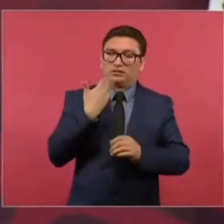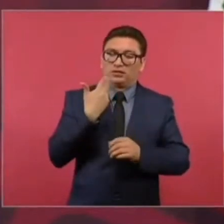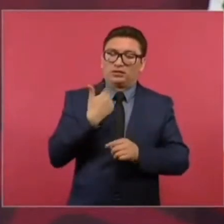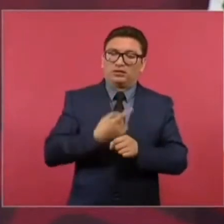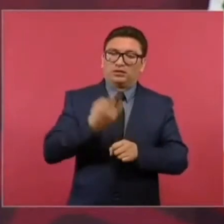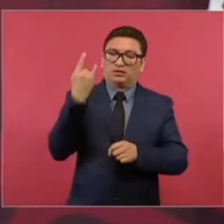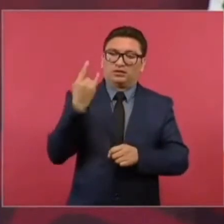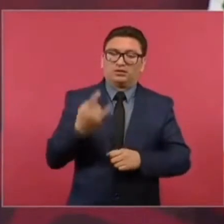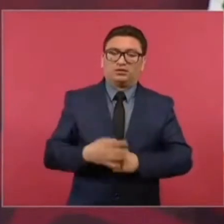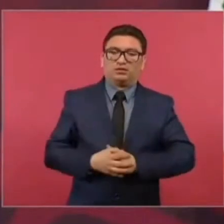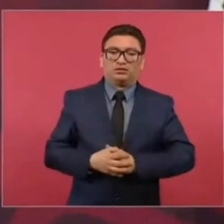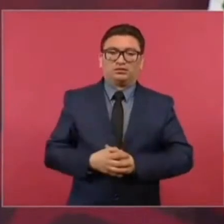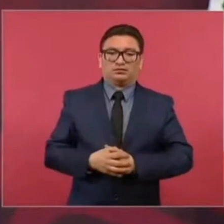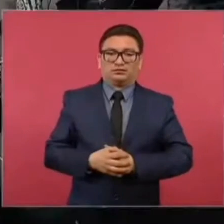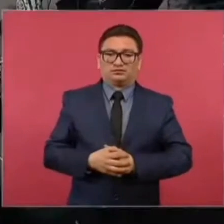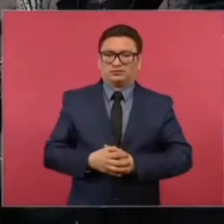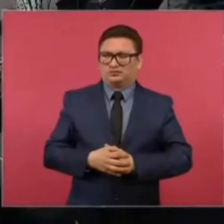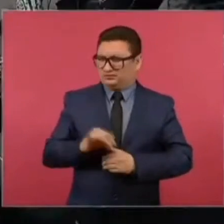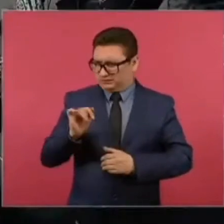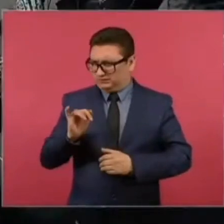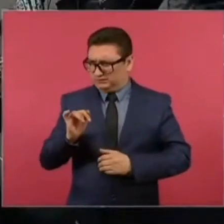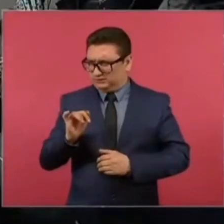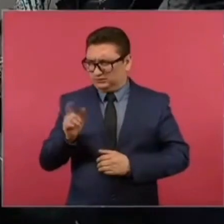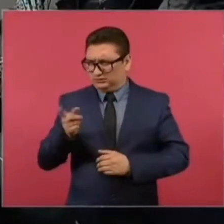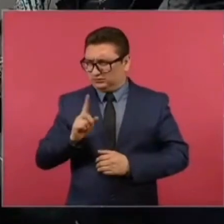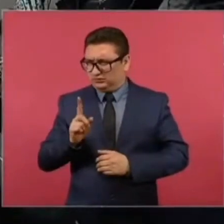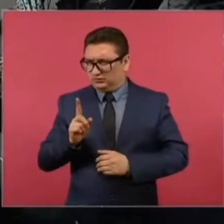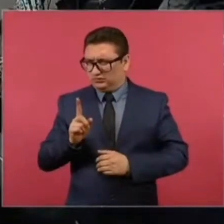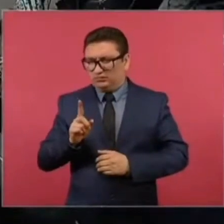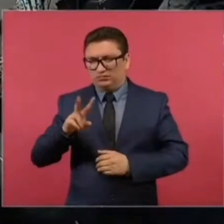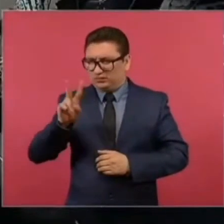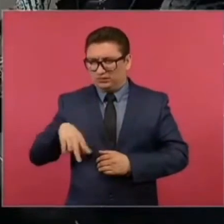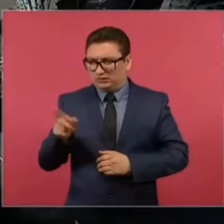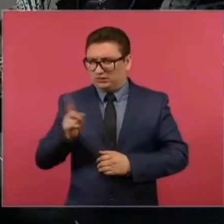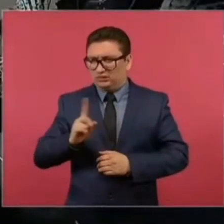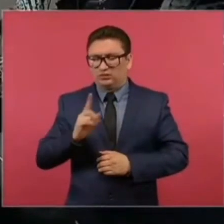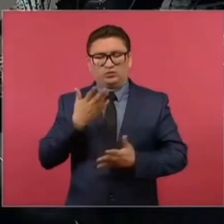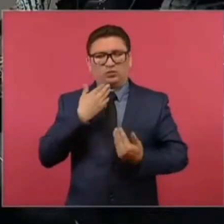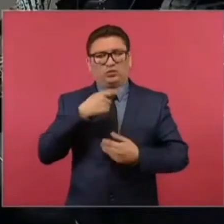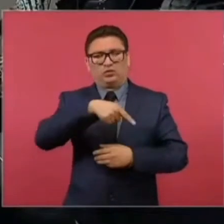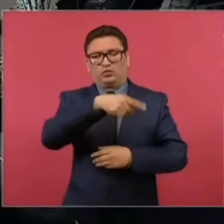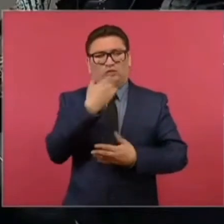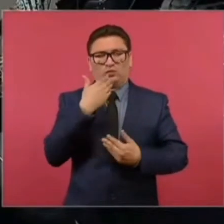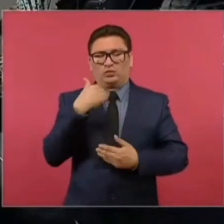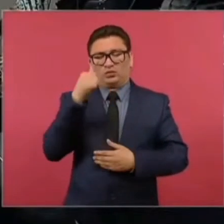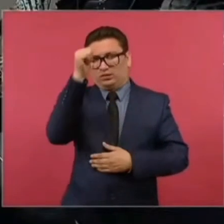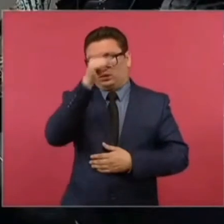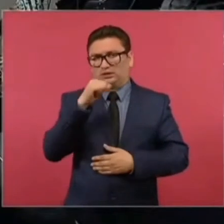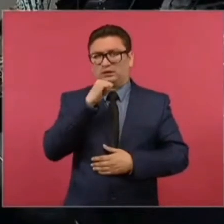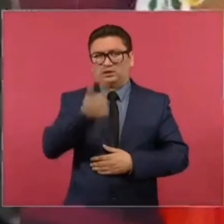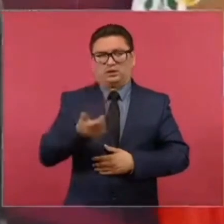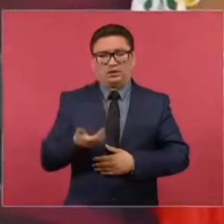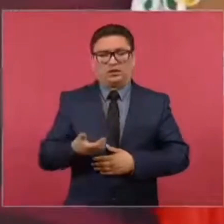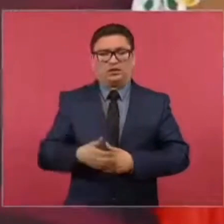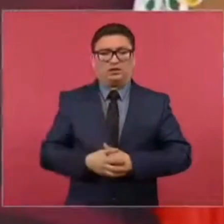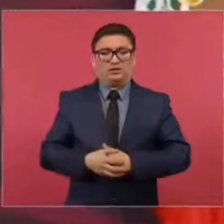No era. O sí era. No era, ¿verdad? Sí.